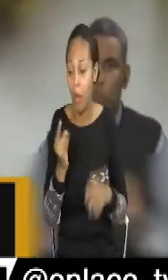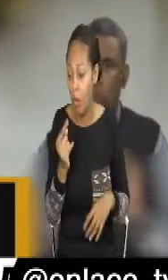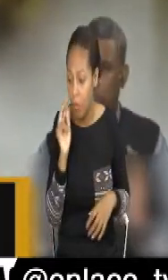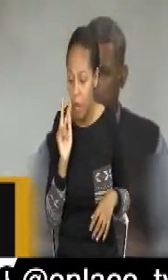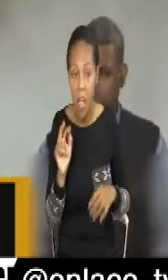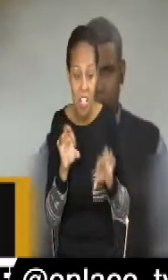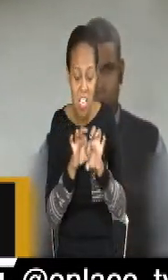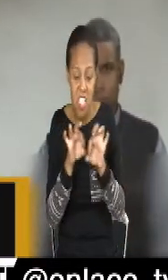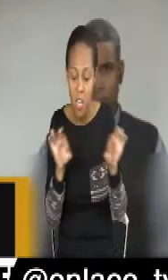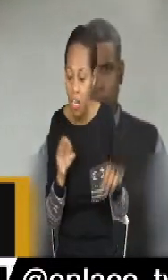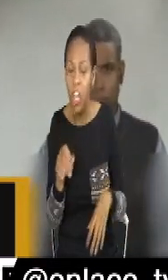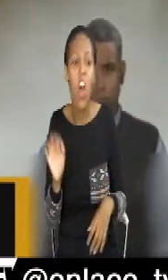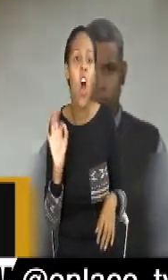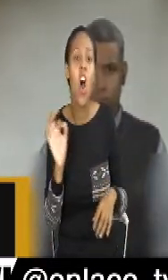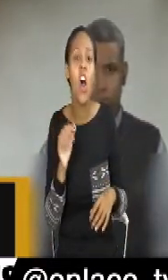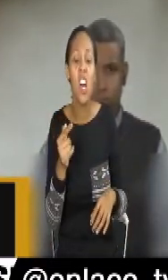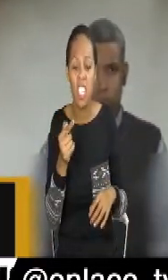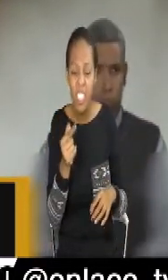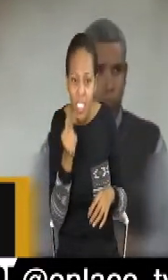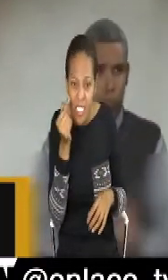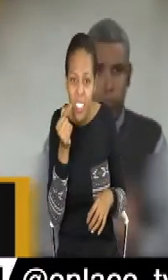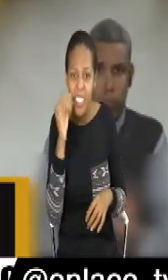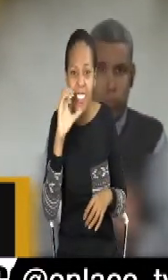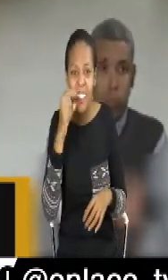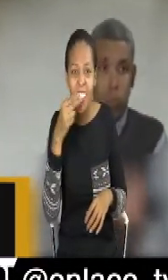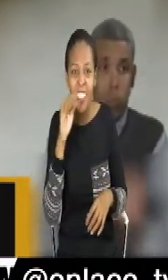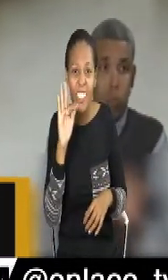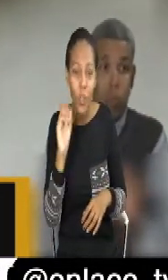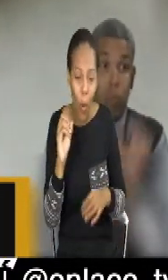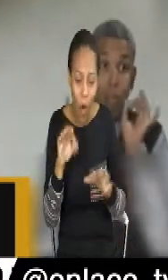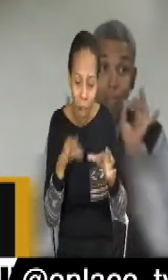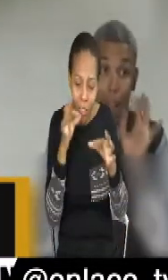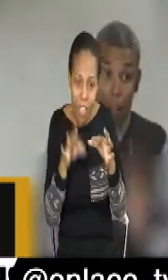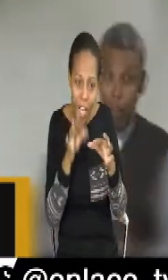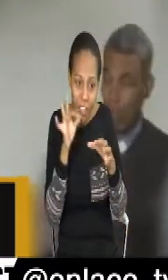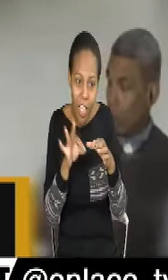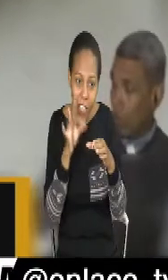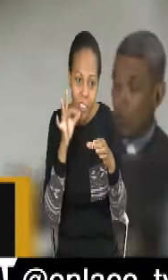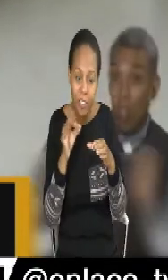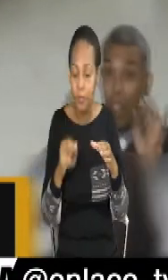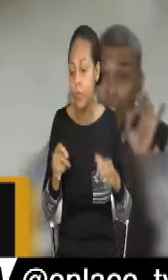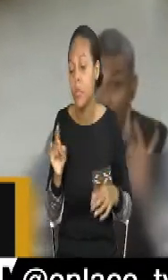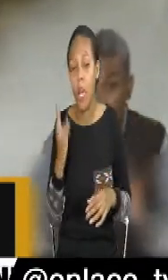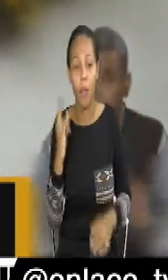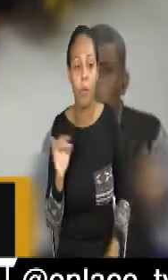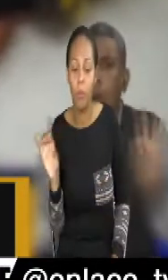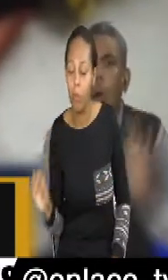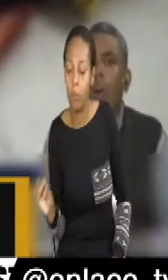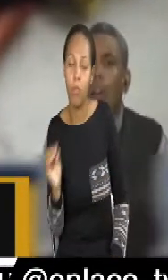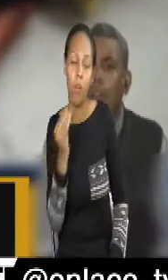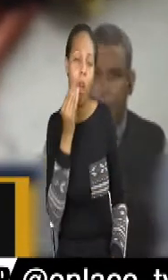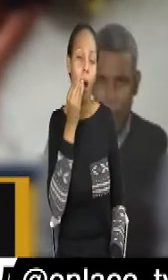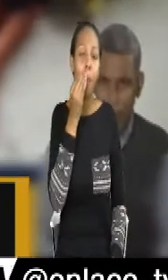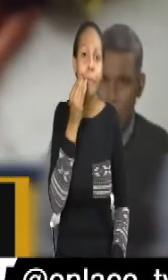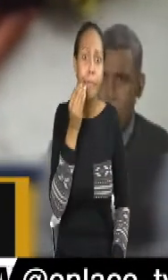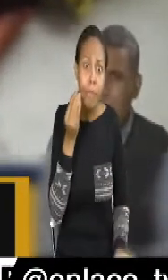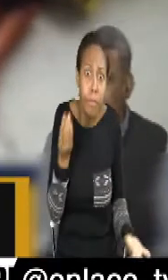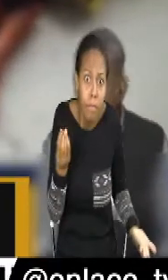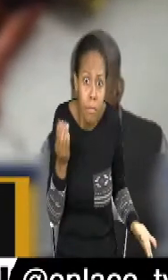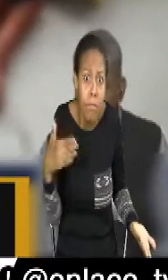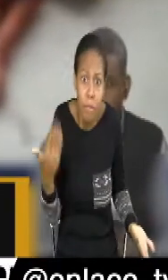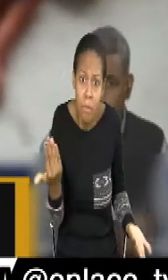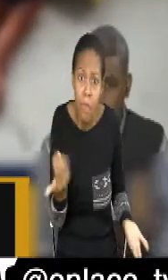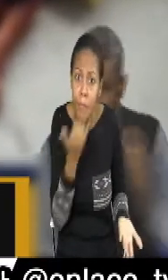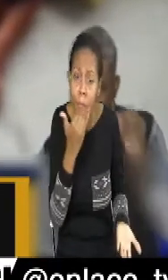cualquier chito envenenado, alguna cosa, y comérselo. Entonces me parece que debemos tener un alto en eso y pues mirar a ver